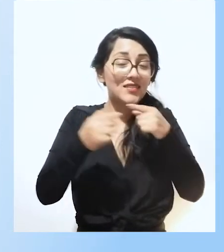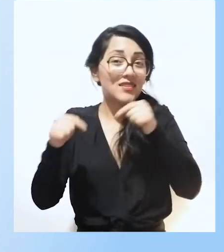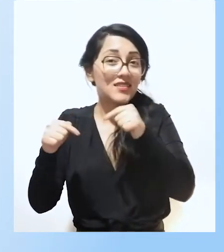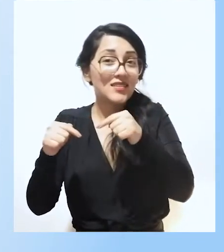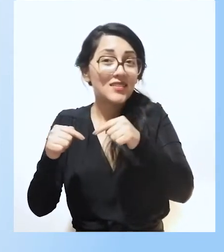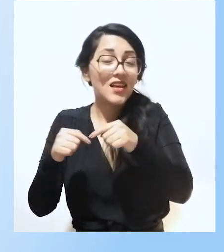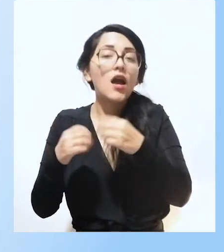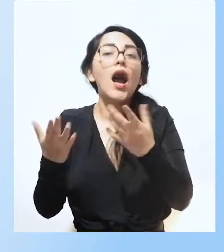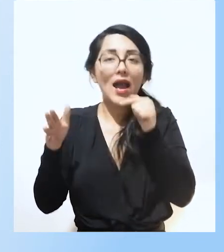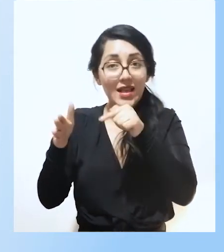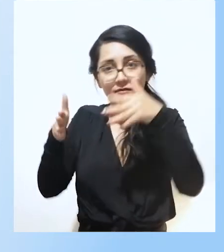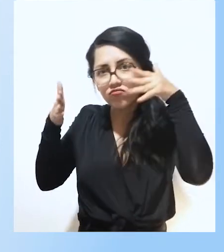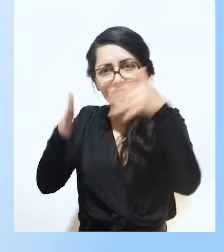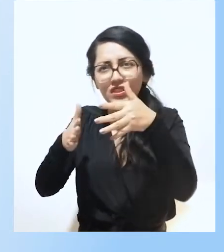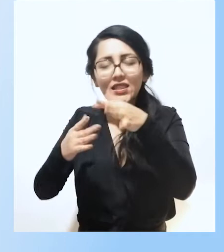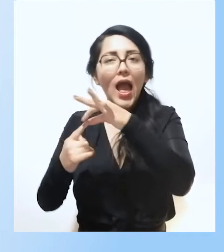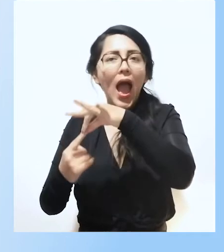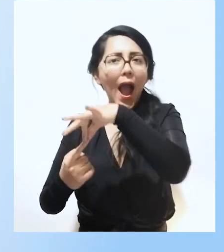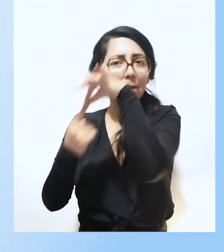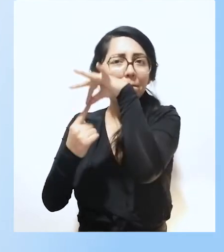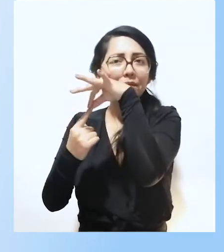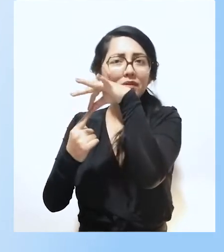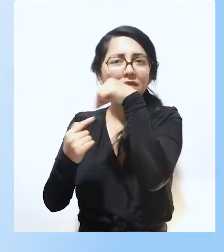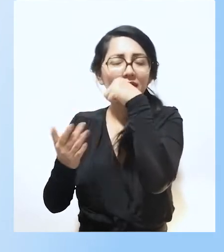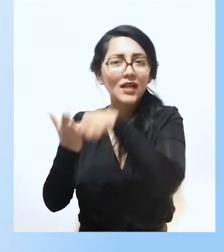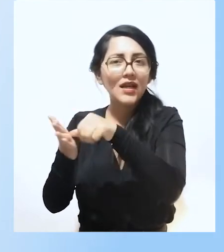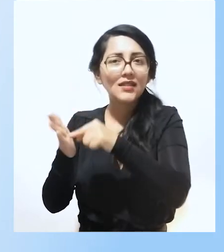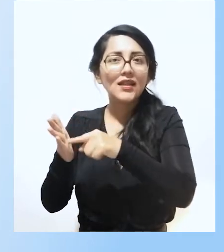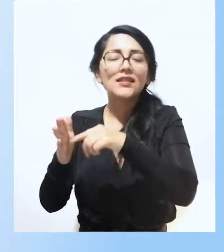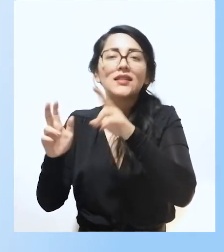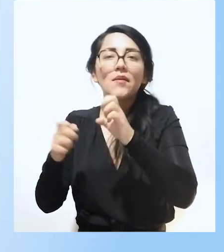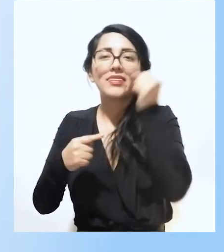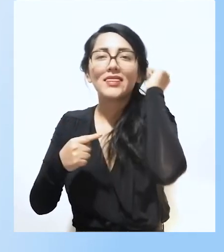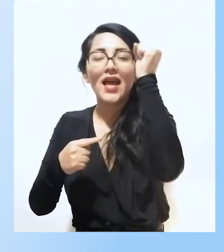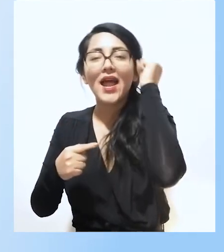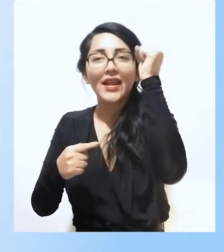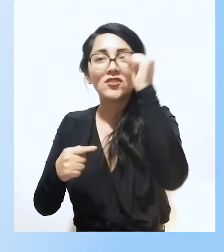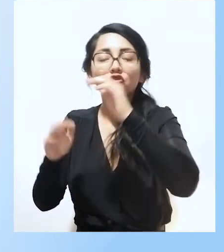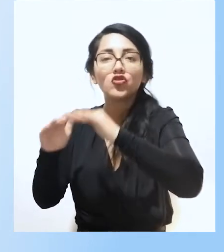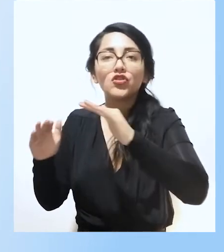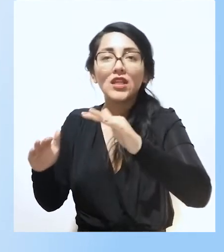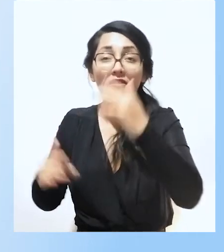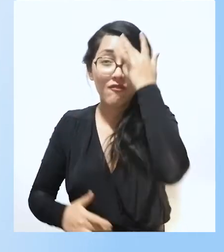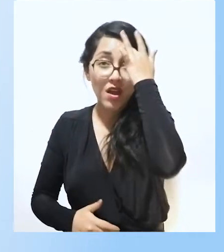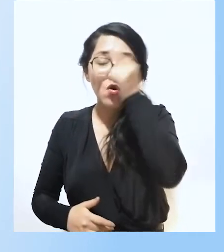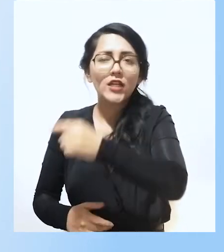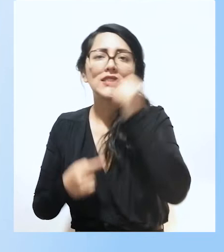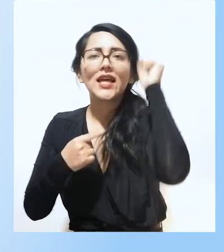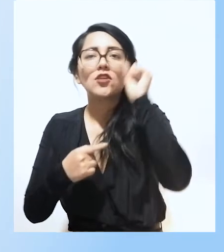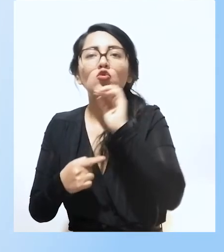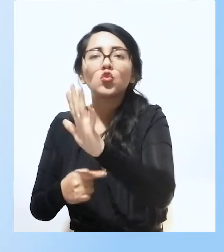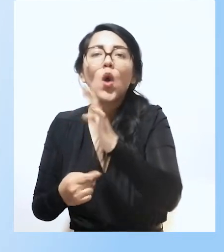concreto se centra de manera exclusiva en el derecho del niño enfermo a recibir educación, tanto cuando